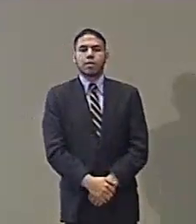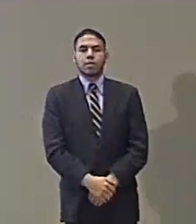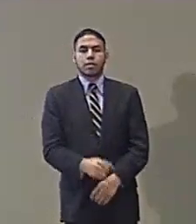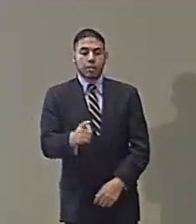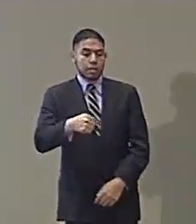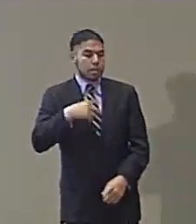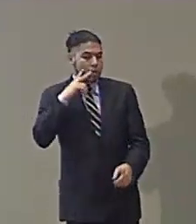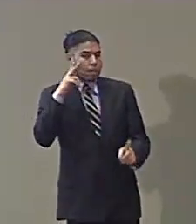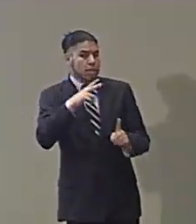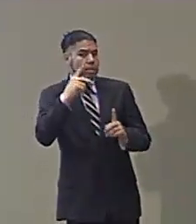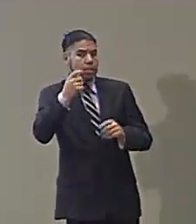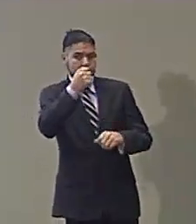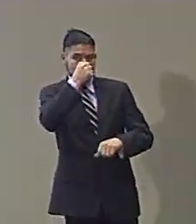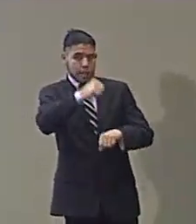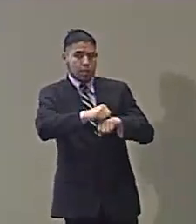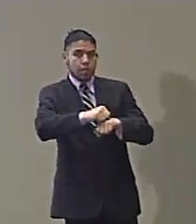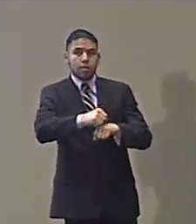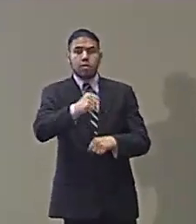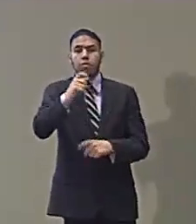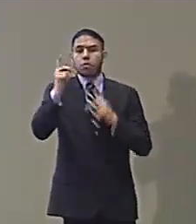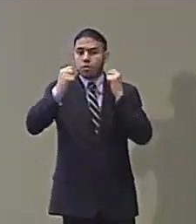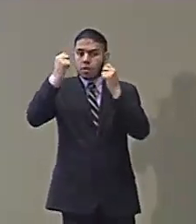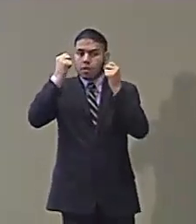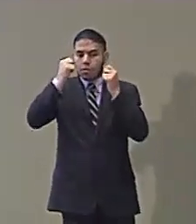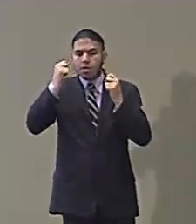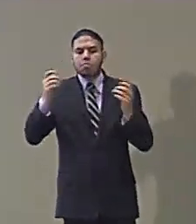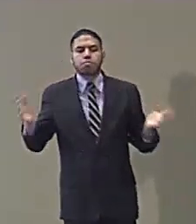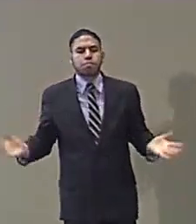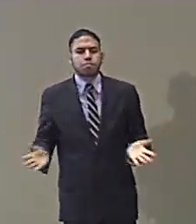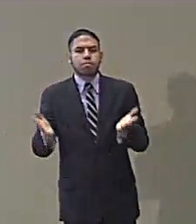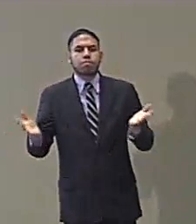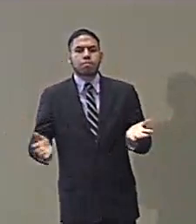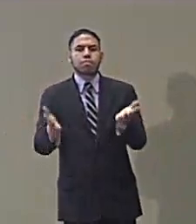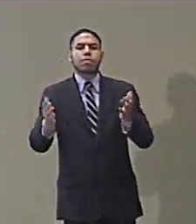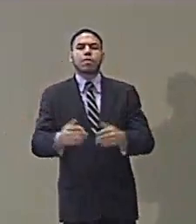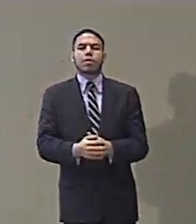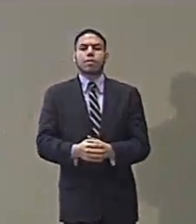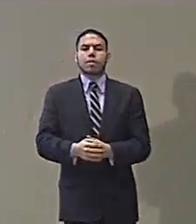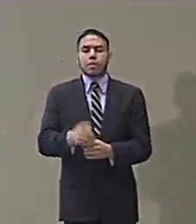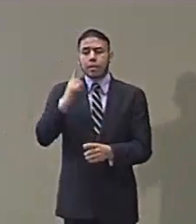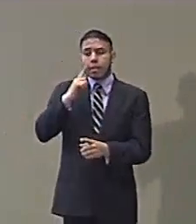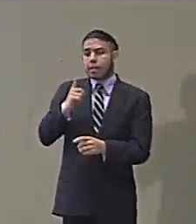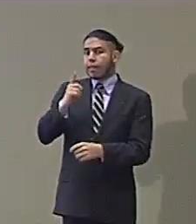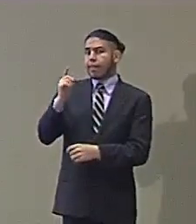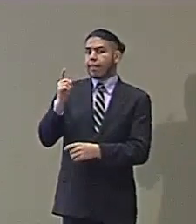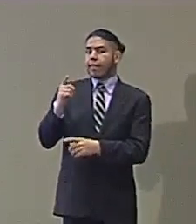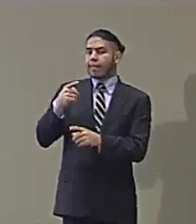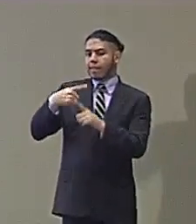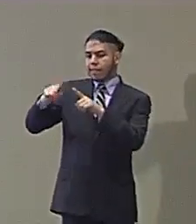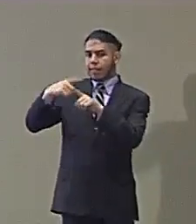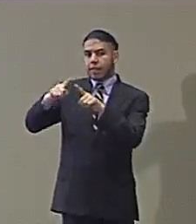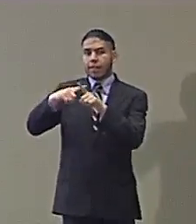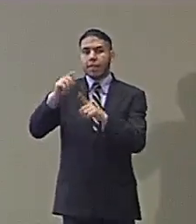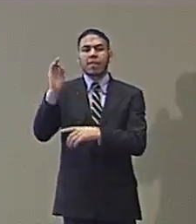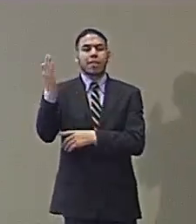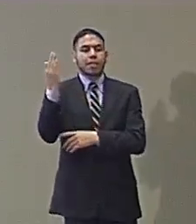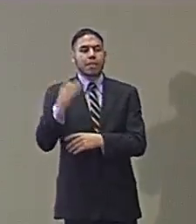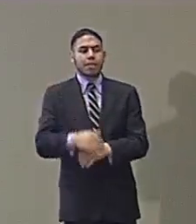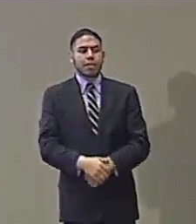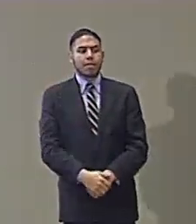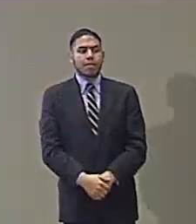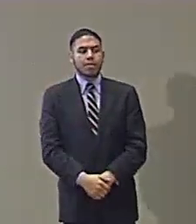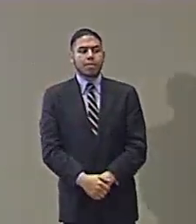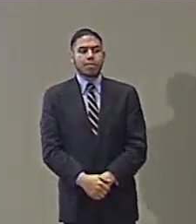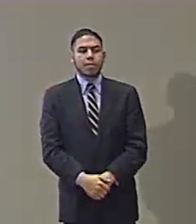secretaria de turismo del gobierno de la republica promueve conjuntamente con las entidades federativas este ejercicio de consulta